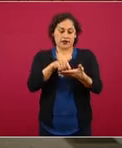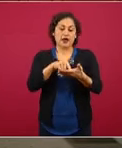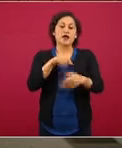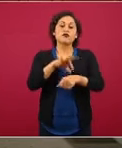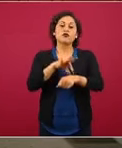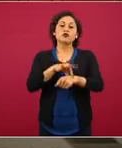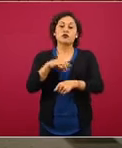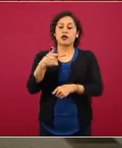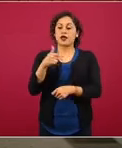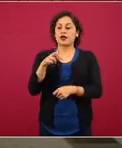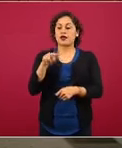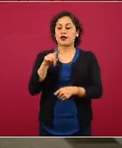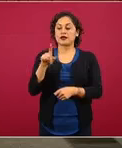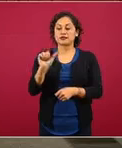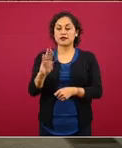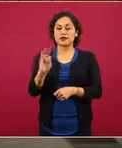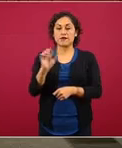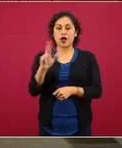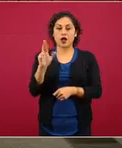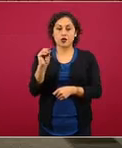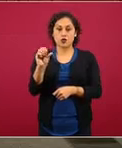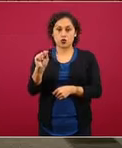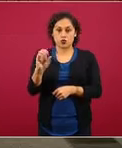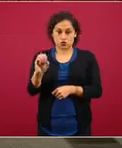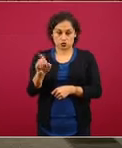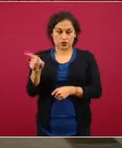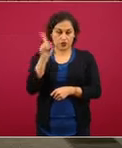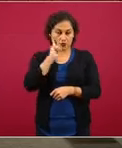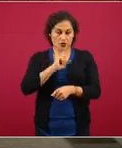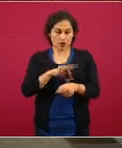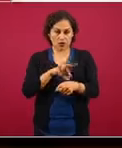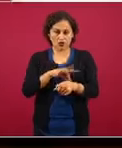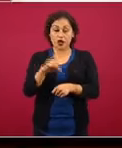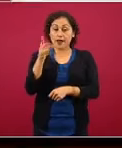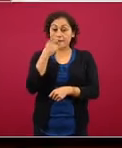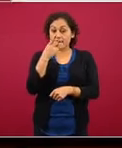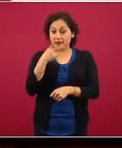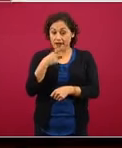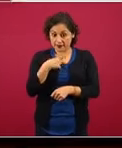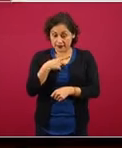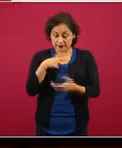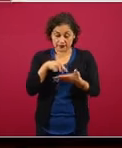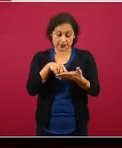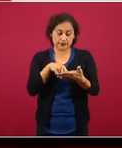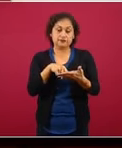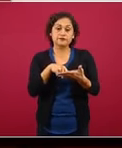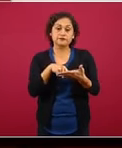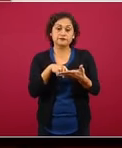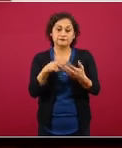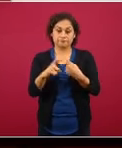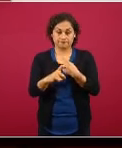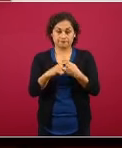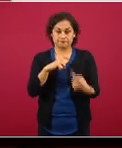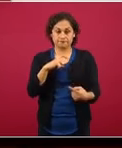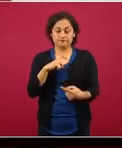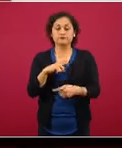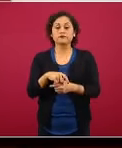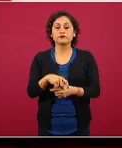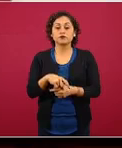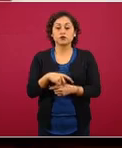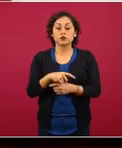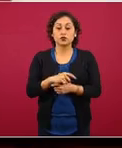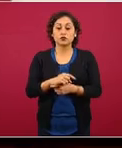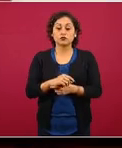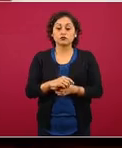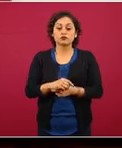de la Garza Barroso me dice que una de las personas